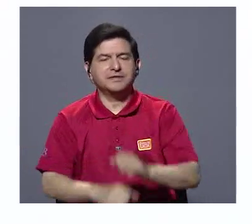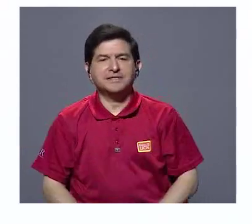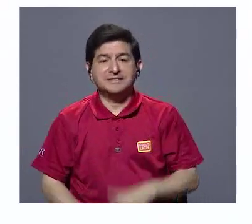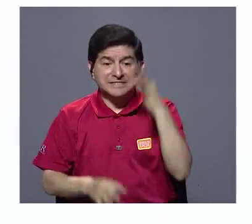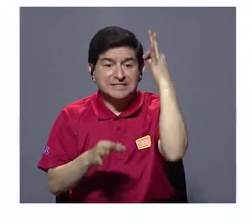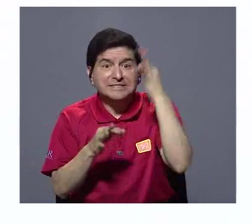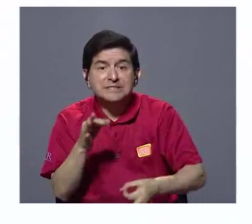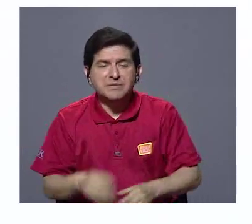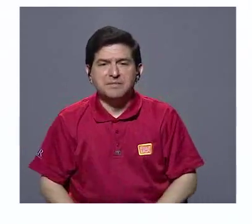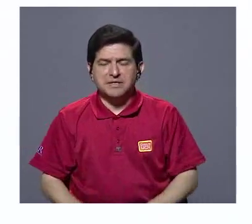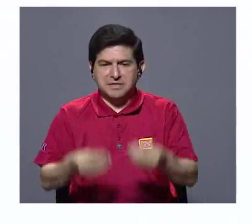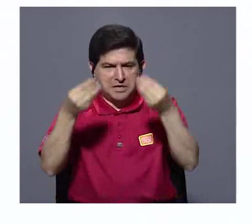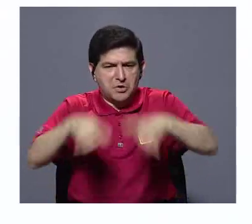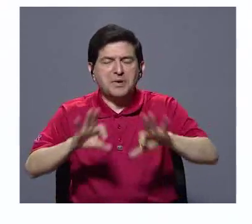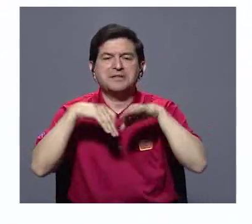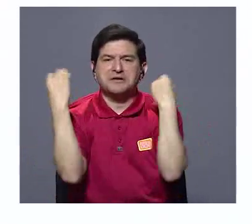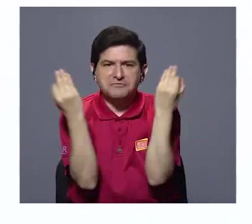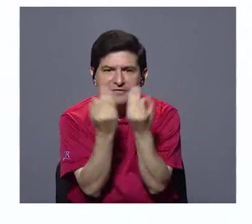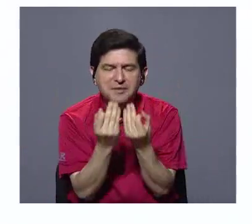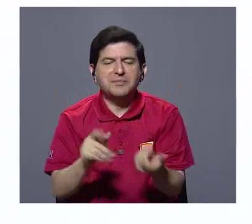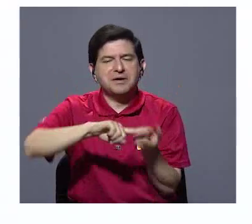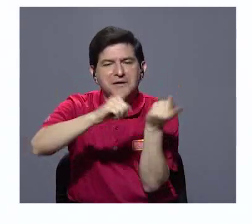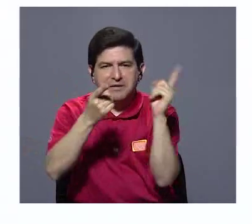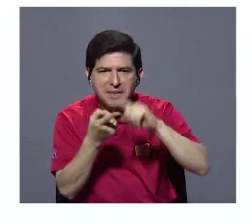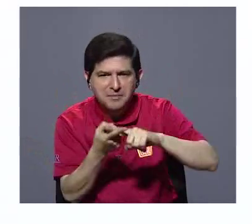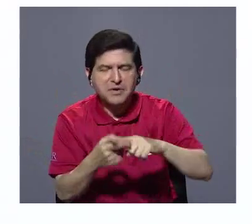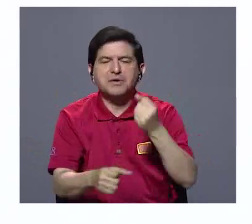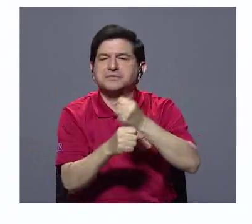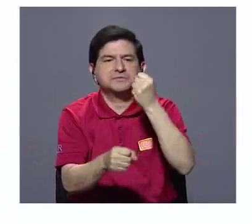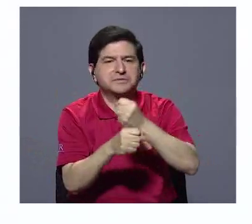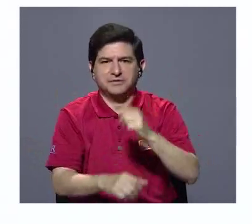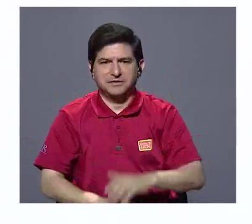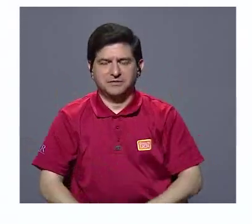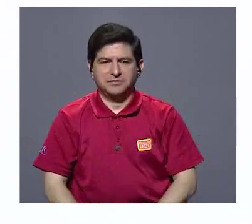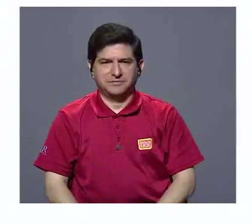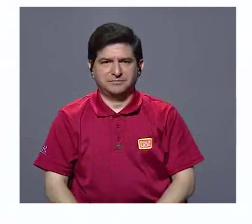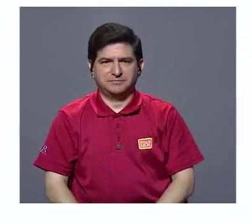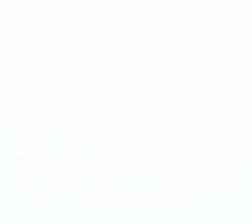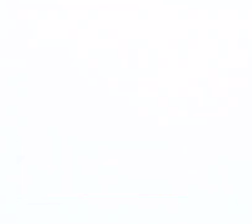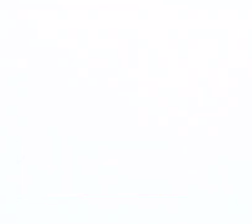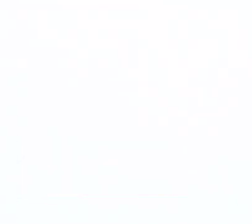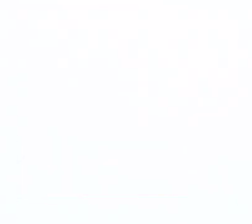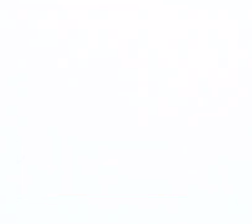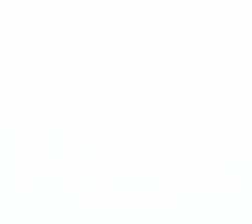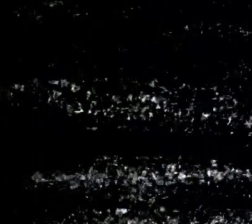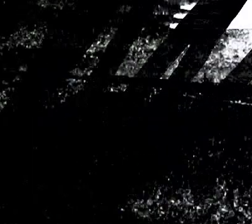mucha gente lo haría. Por el simple hecho de no querer perder a su familia, a sus amigos, su trabajo.